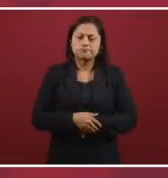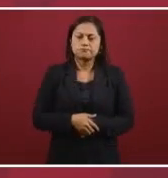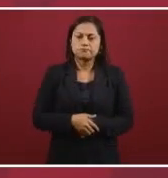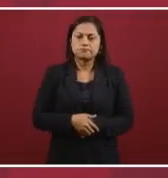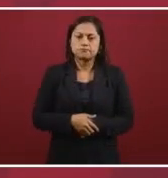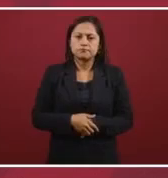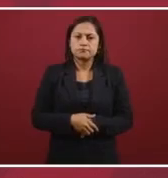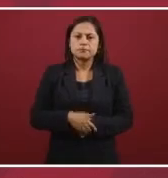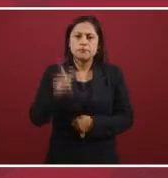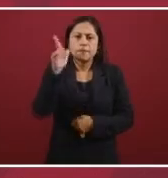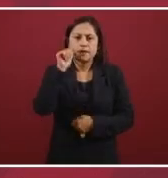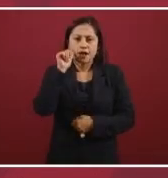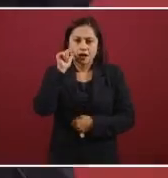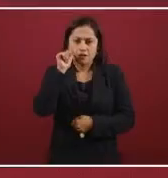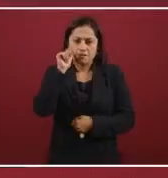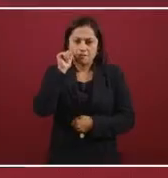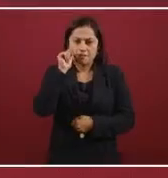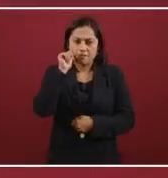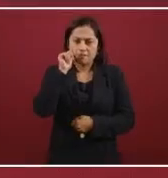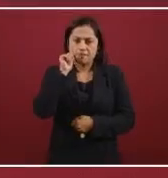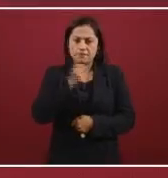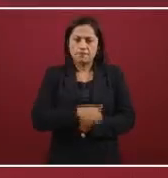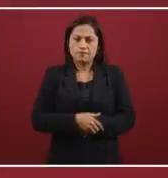el día de mañana.